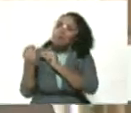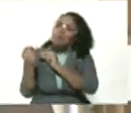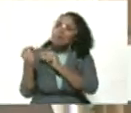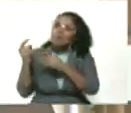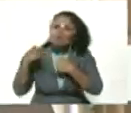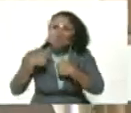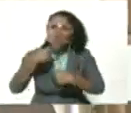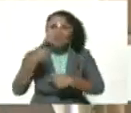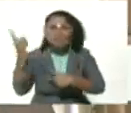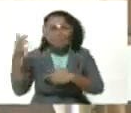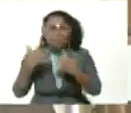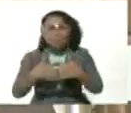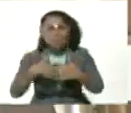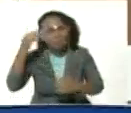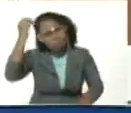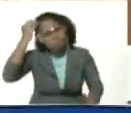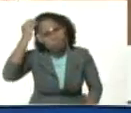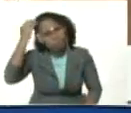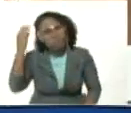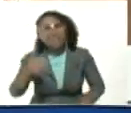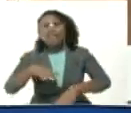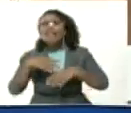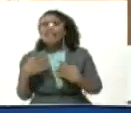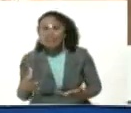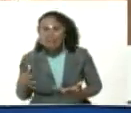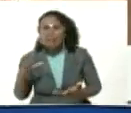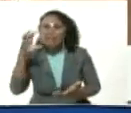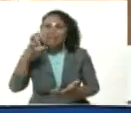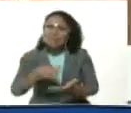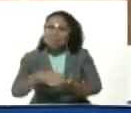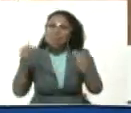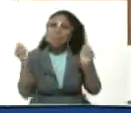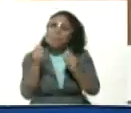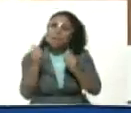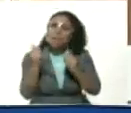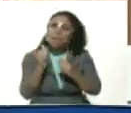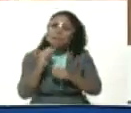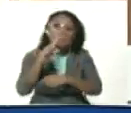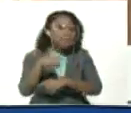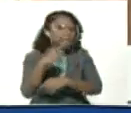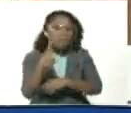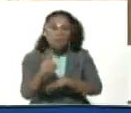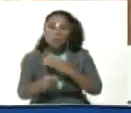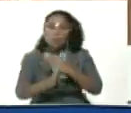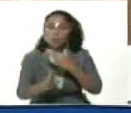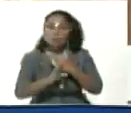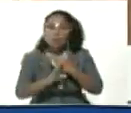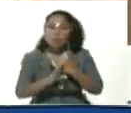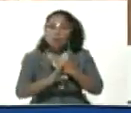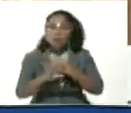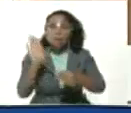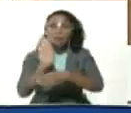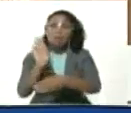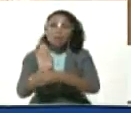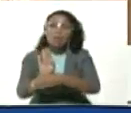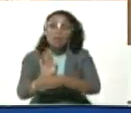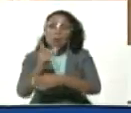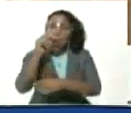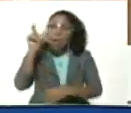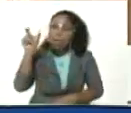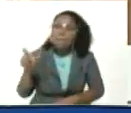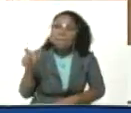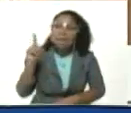reflexión: ¿qué sería del Estado Mérida si no tuviera el protectorado de Jason